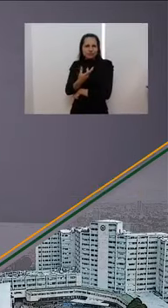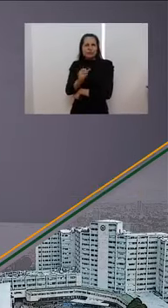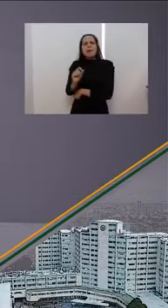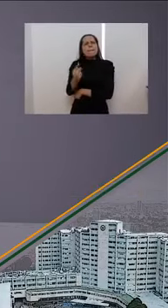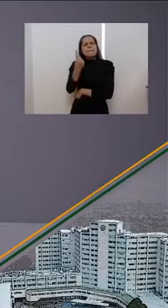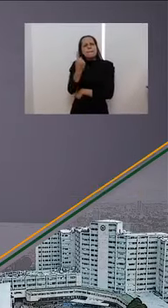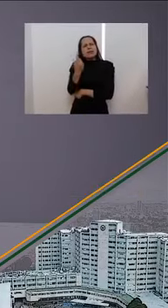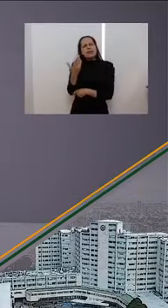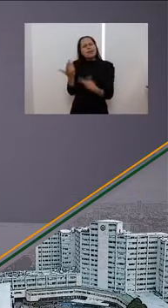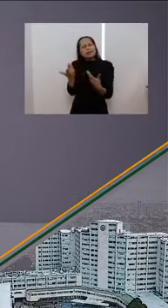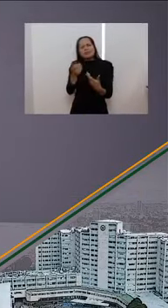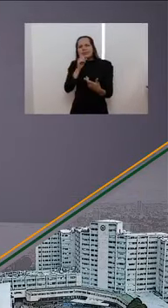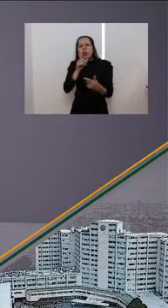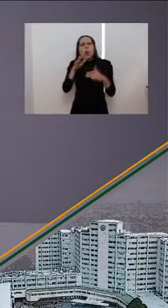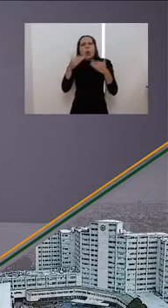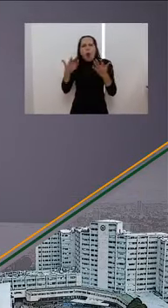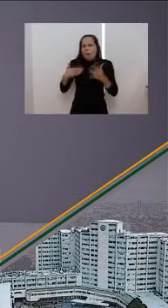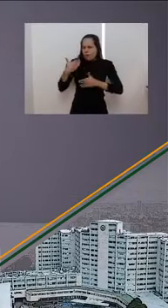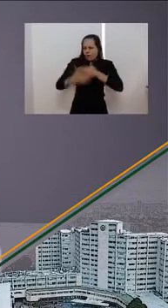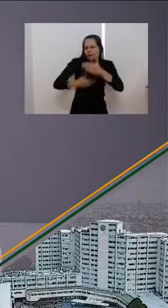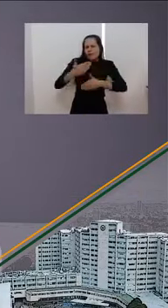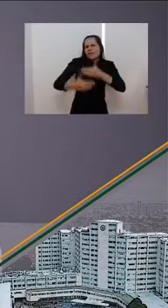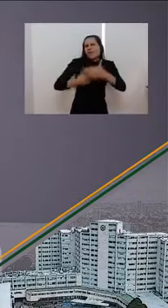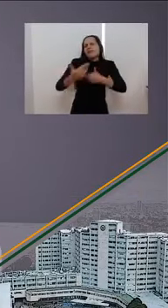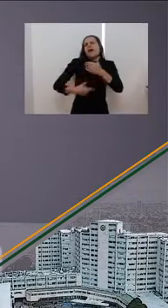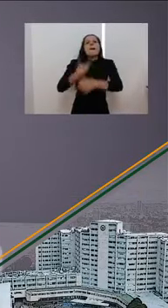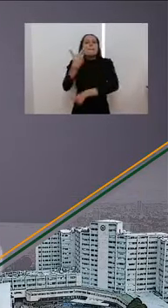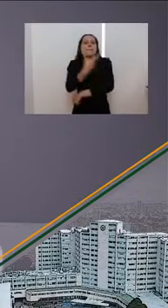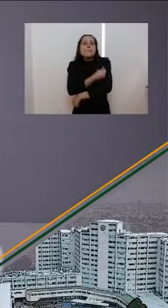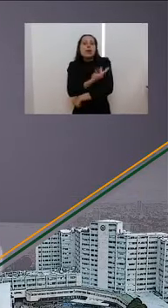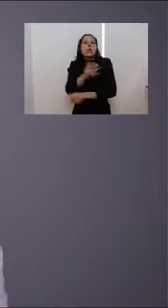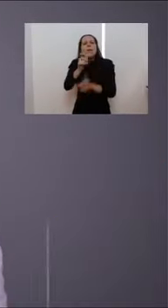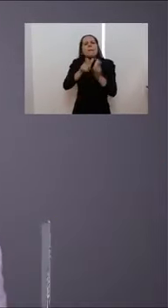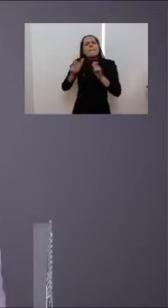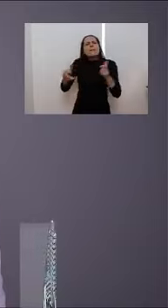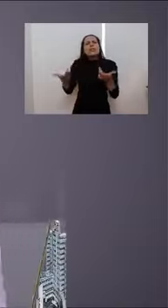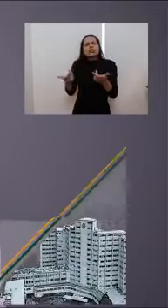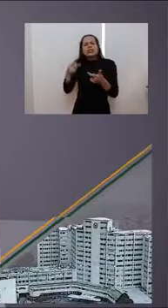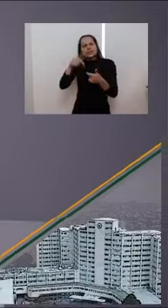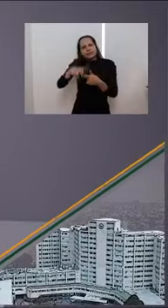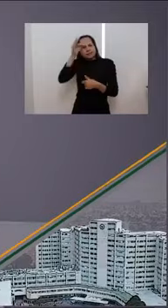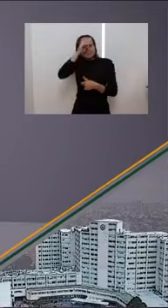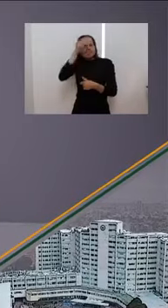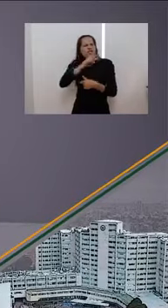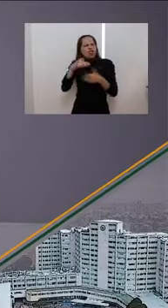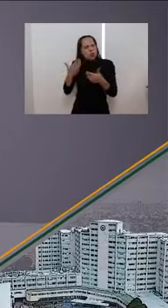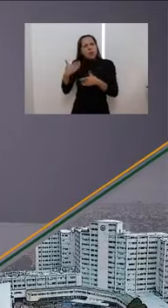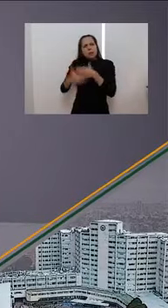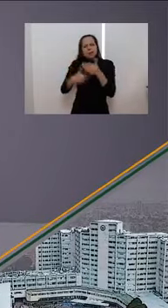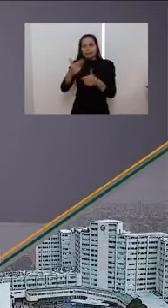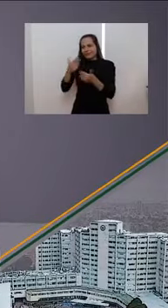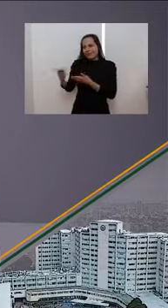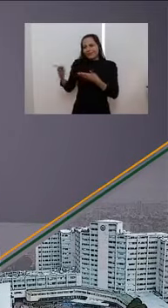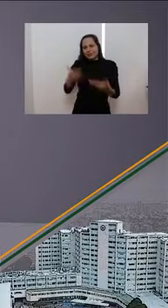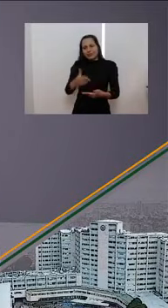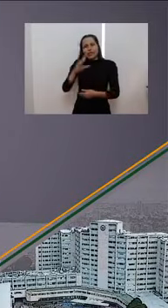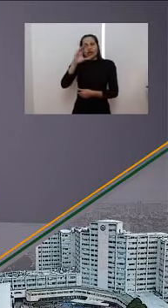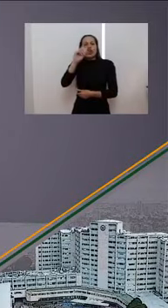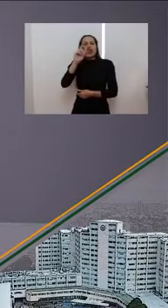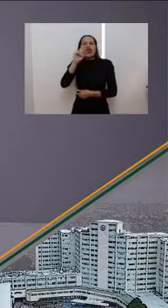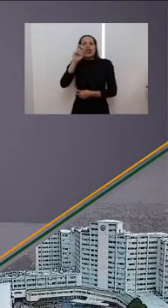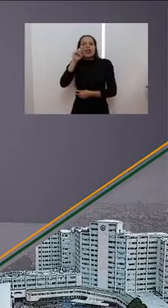saber es cómo ha avanzado la vacunación para funcionarios del hospital militar central para eso voy a invitar al coronel douglas